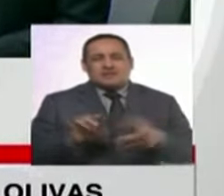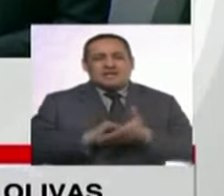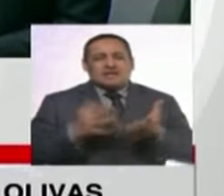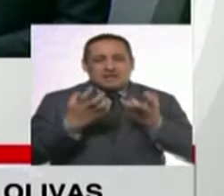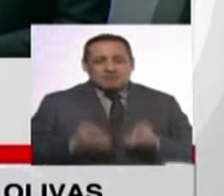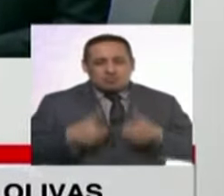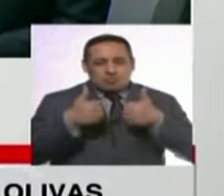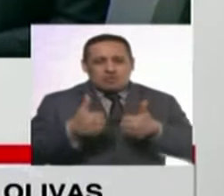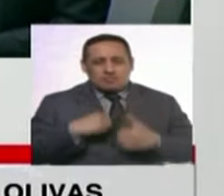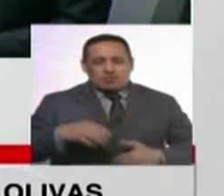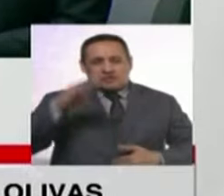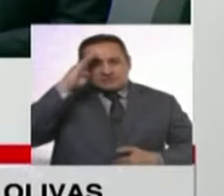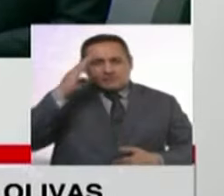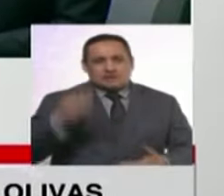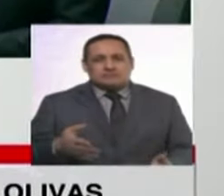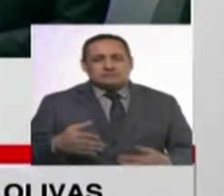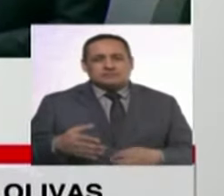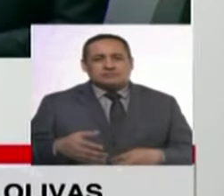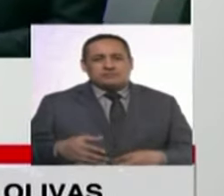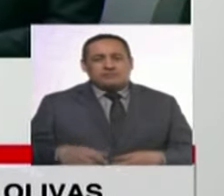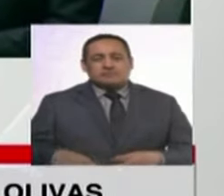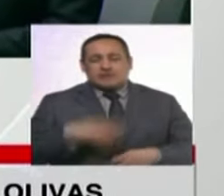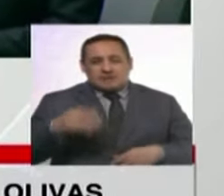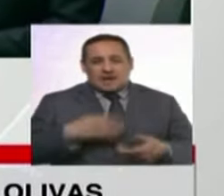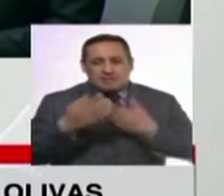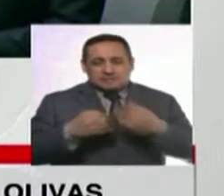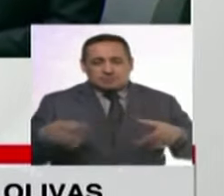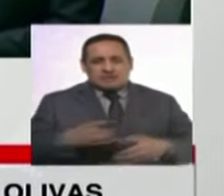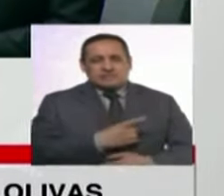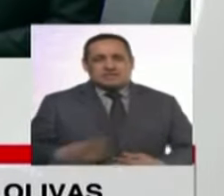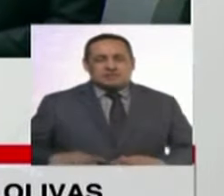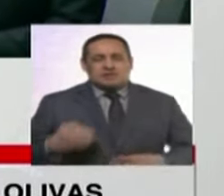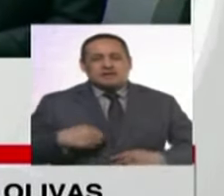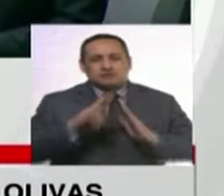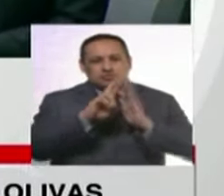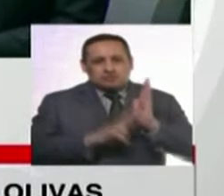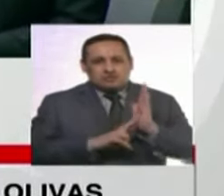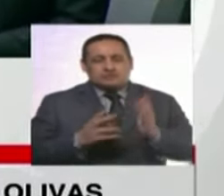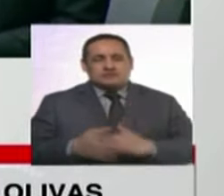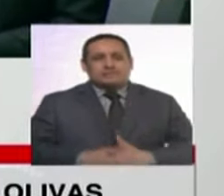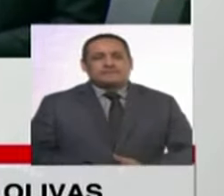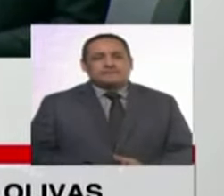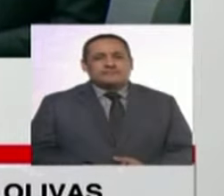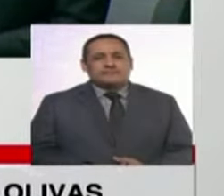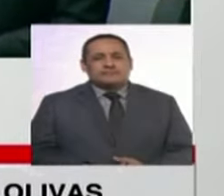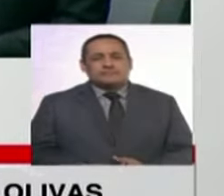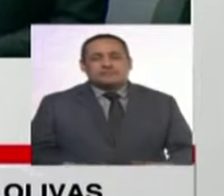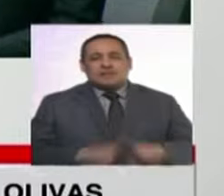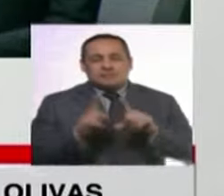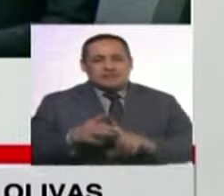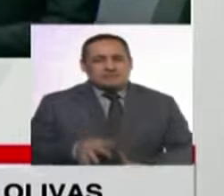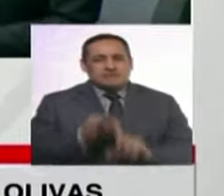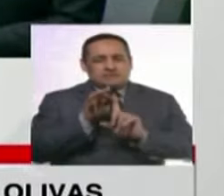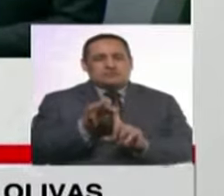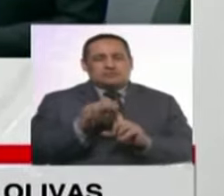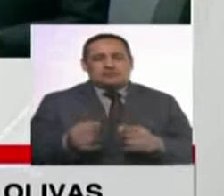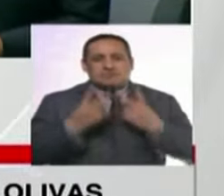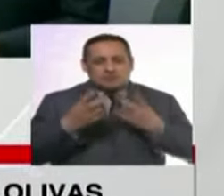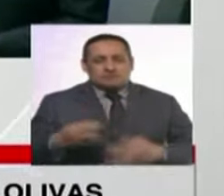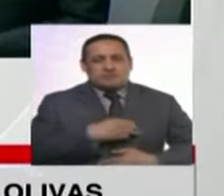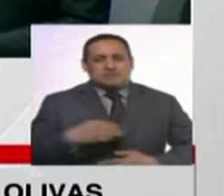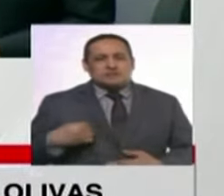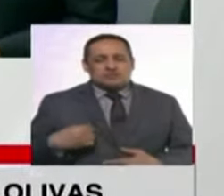una buena policía echemos ojos la directivas Y esa resoluciones la especialización